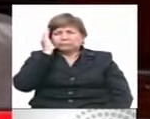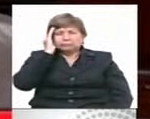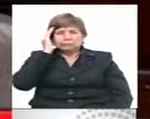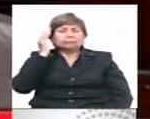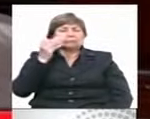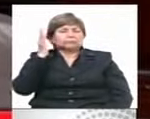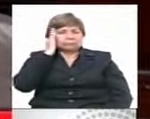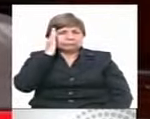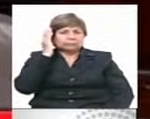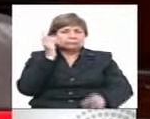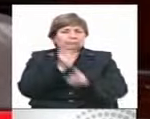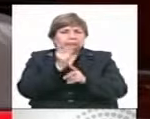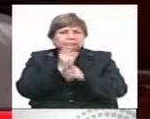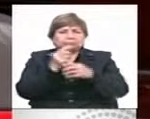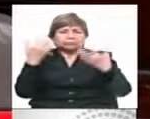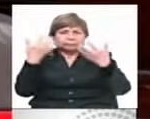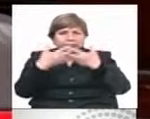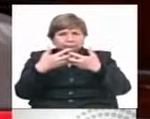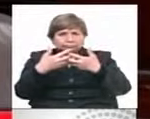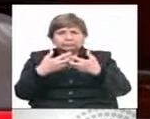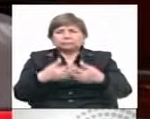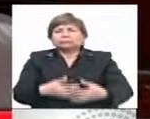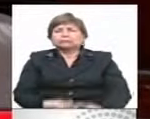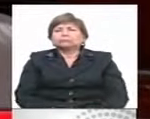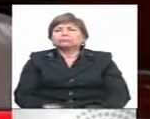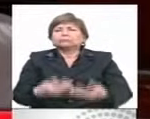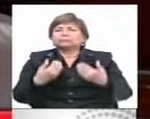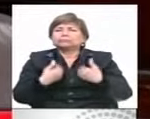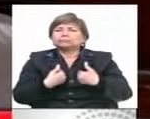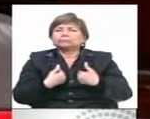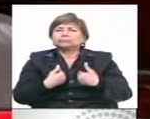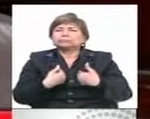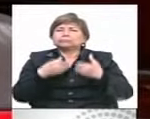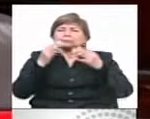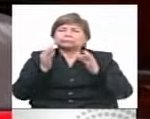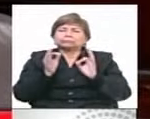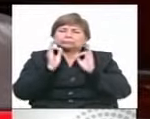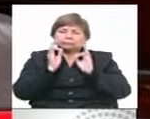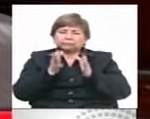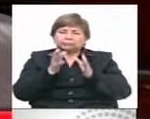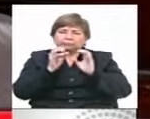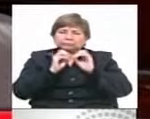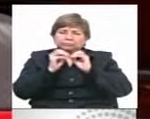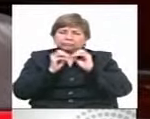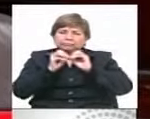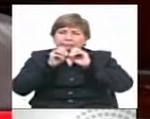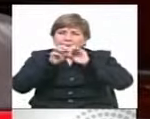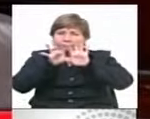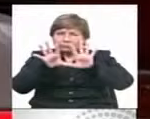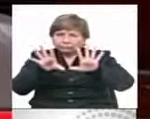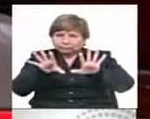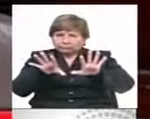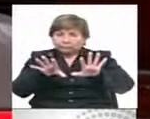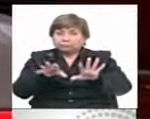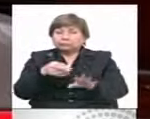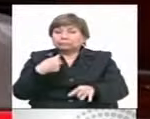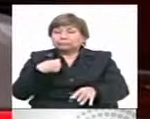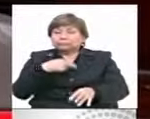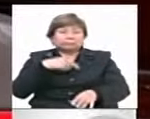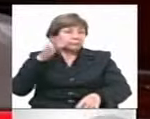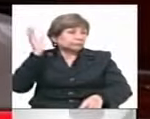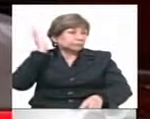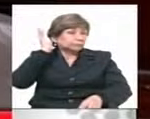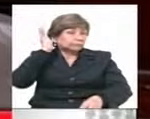somos consecuentes, tenemos que dejar en claro el día de hoy. Nos están